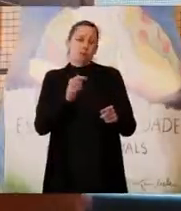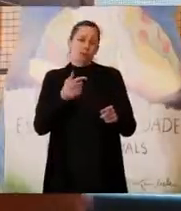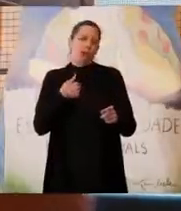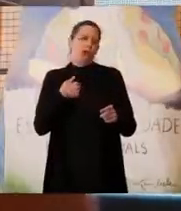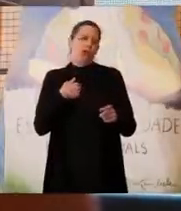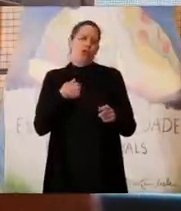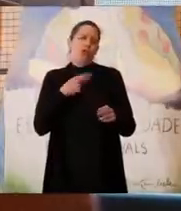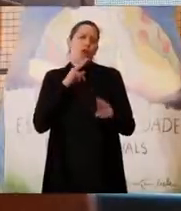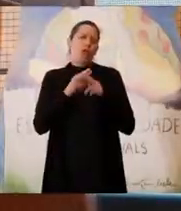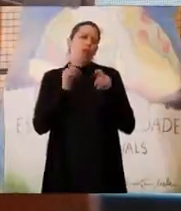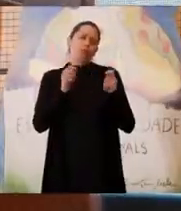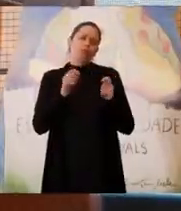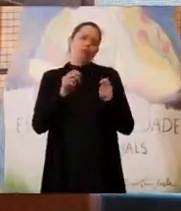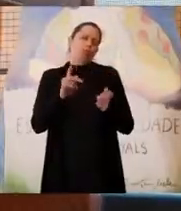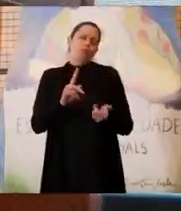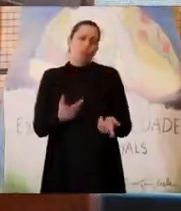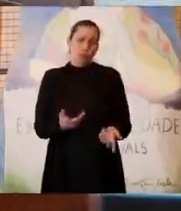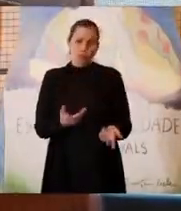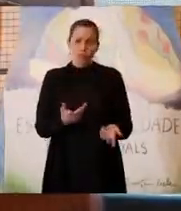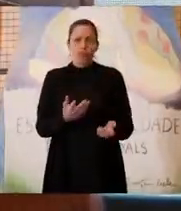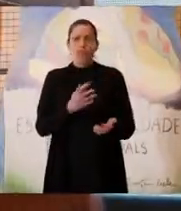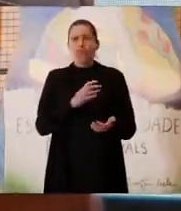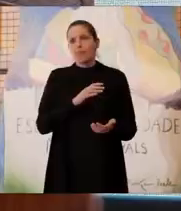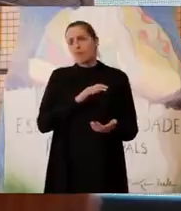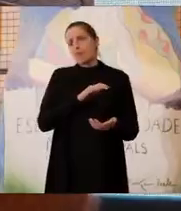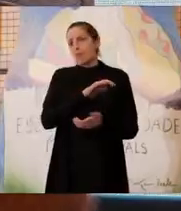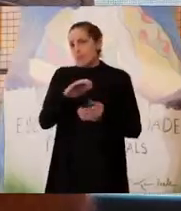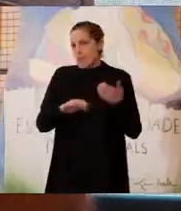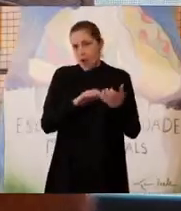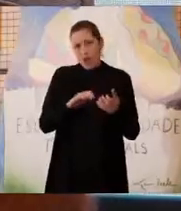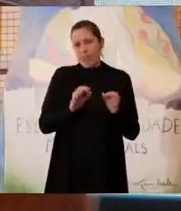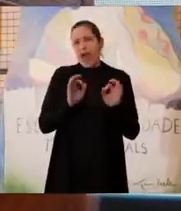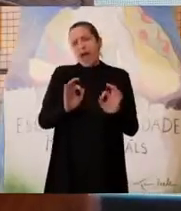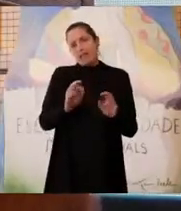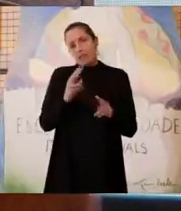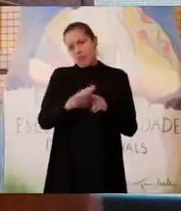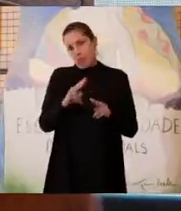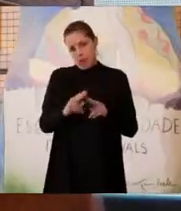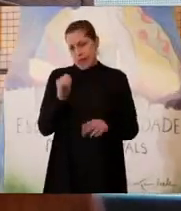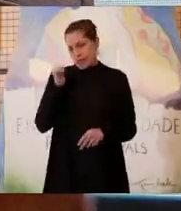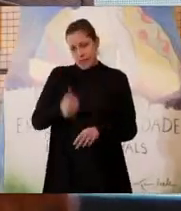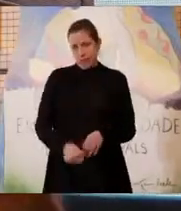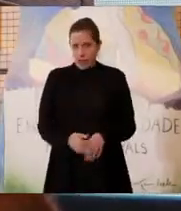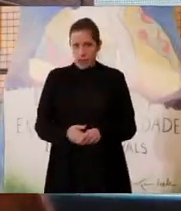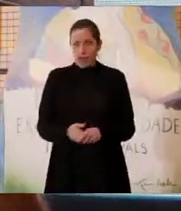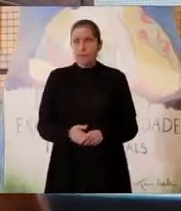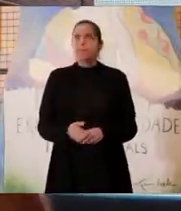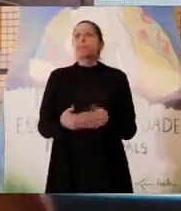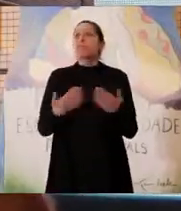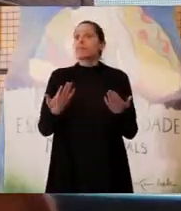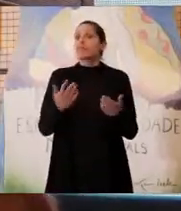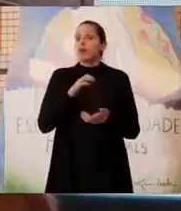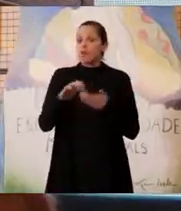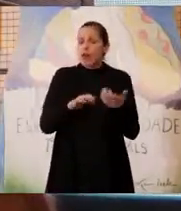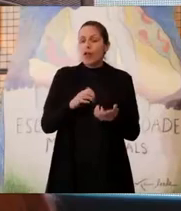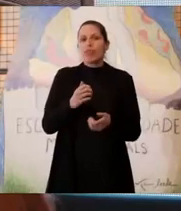mejor con el tiempo se cambia violencia porque toda violencia es política sobre todo y si es contrapolíticas pues pero y claro y violencia política es